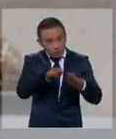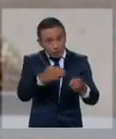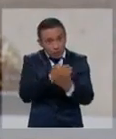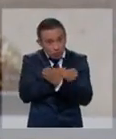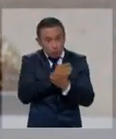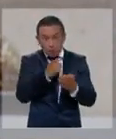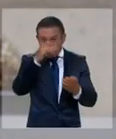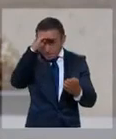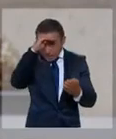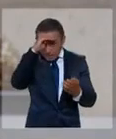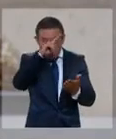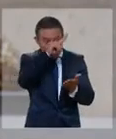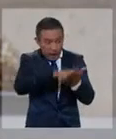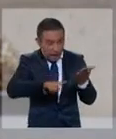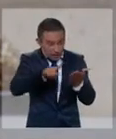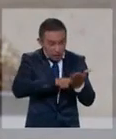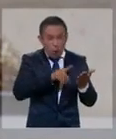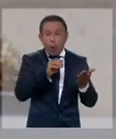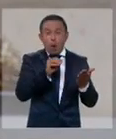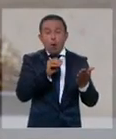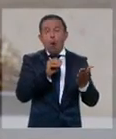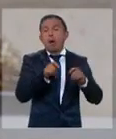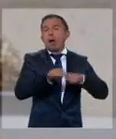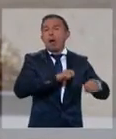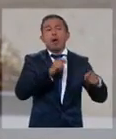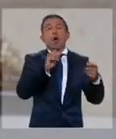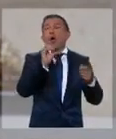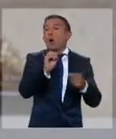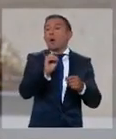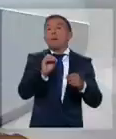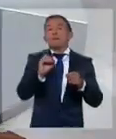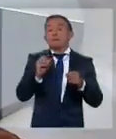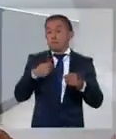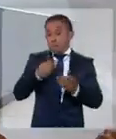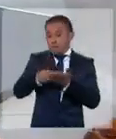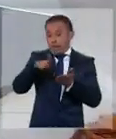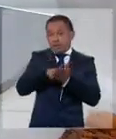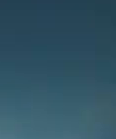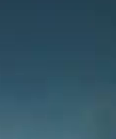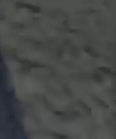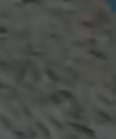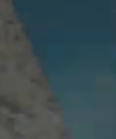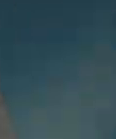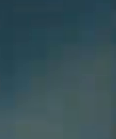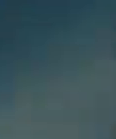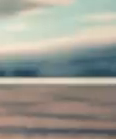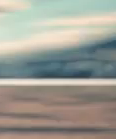se vendan y hereden plazas, sería absolutamente criminal. Gracias, candidato.